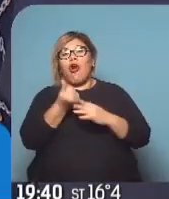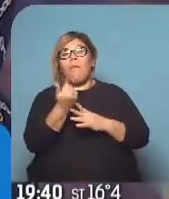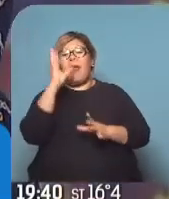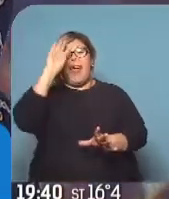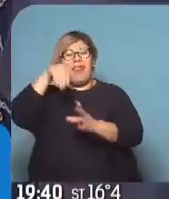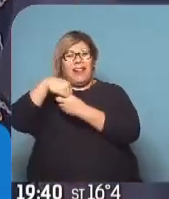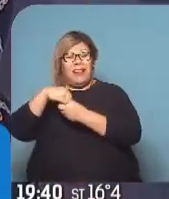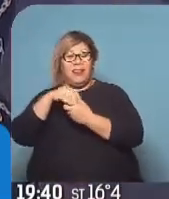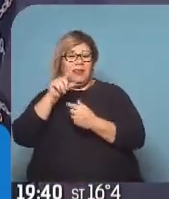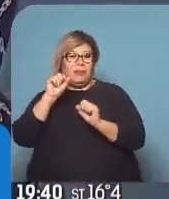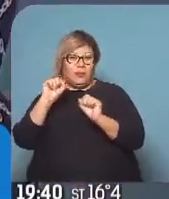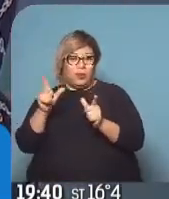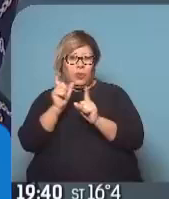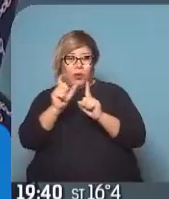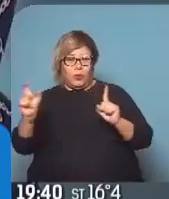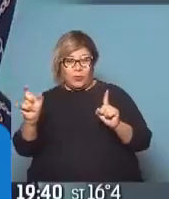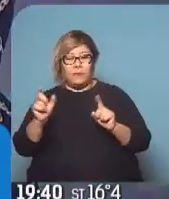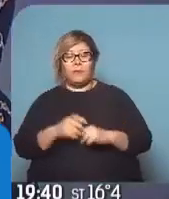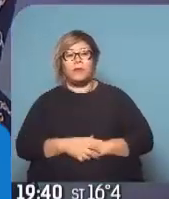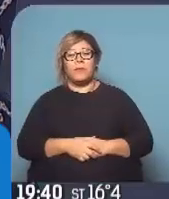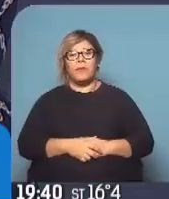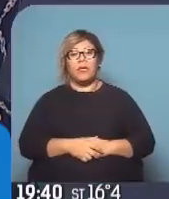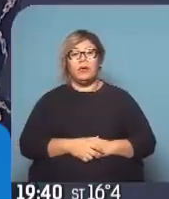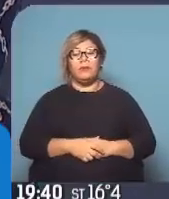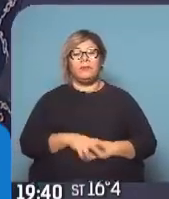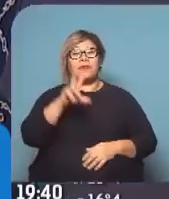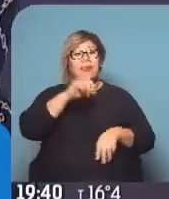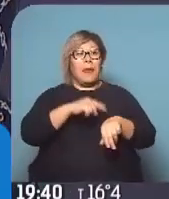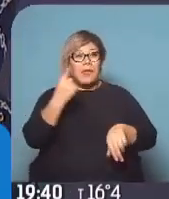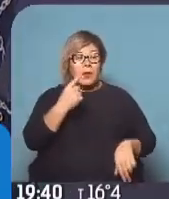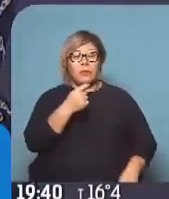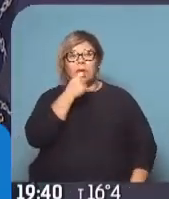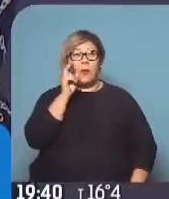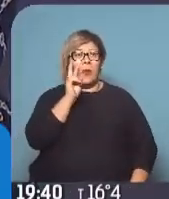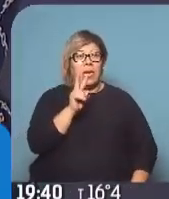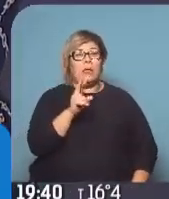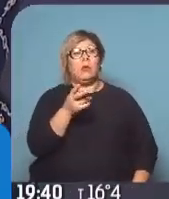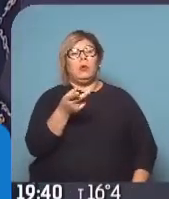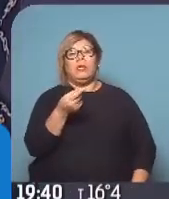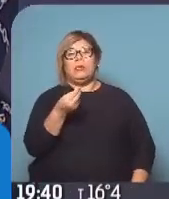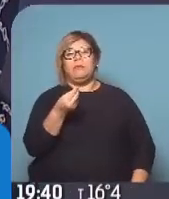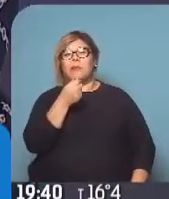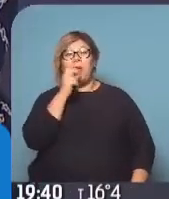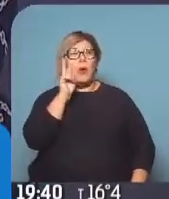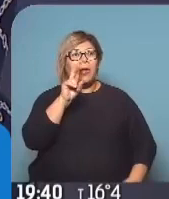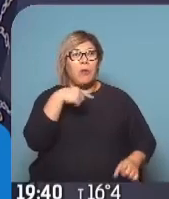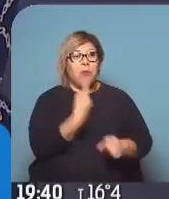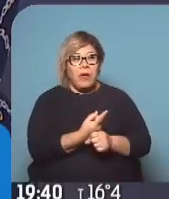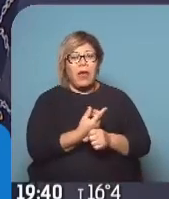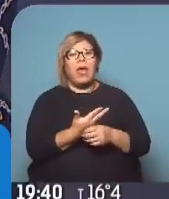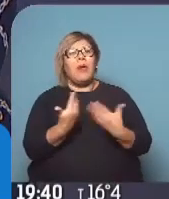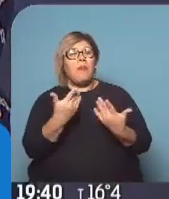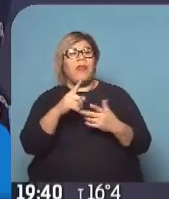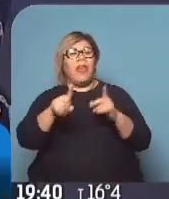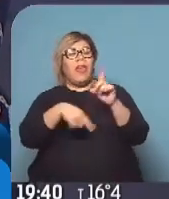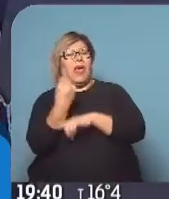y la verdad es que eso atrapa también porque por ahí decir bueno me lo perdí voy a flow lo veo y